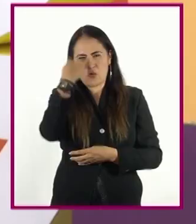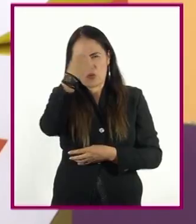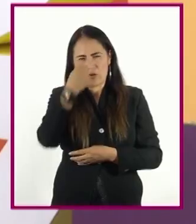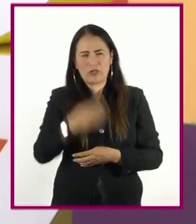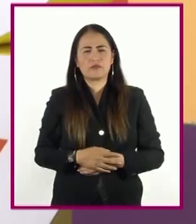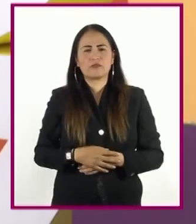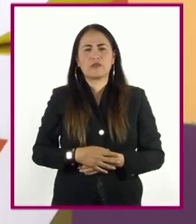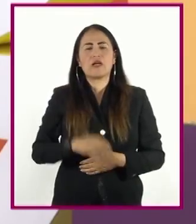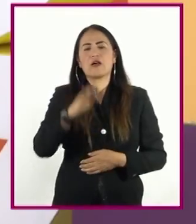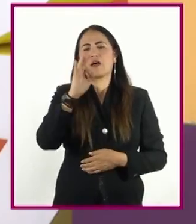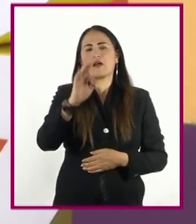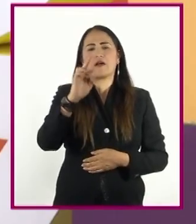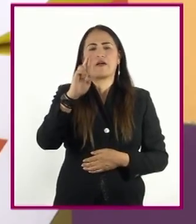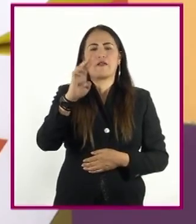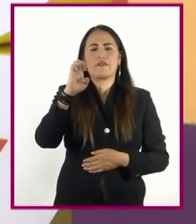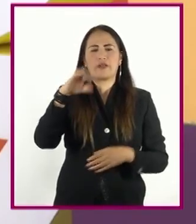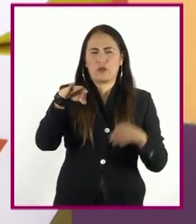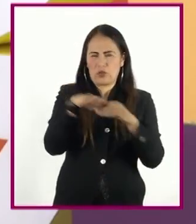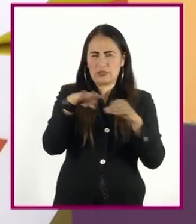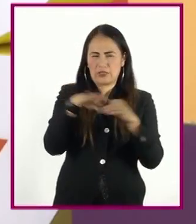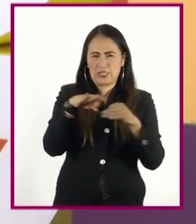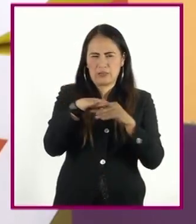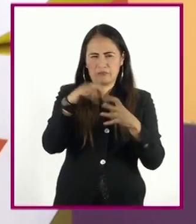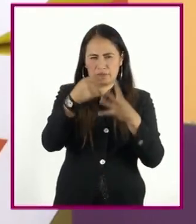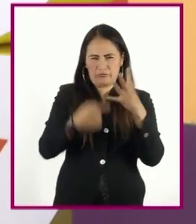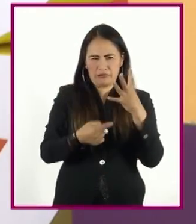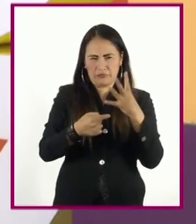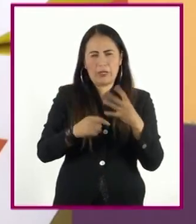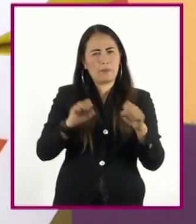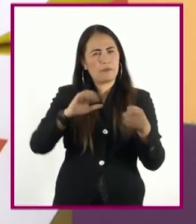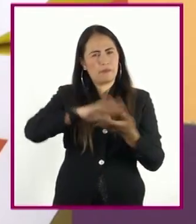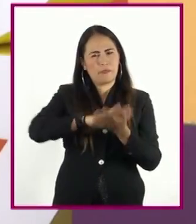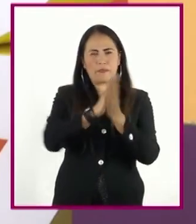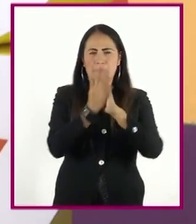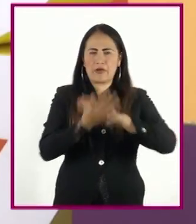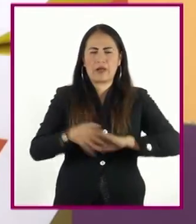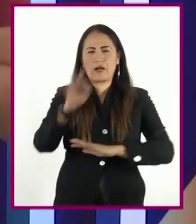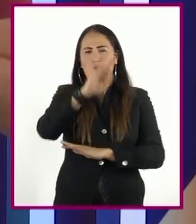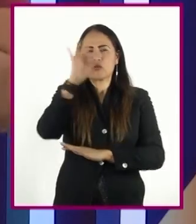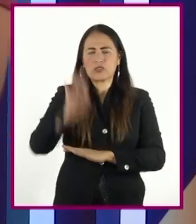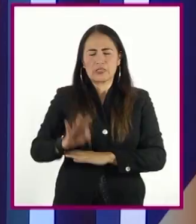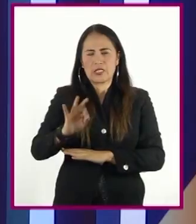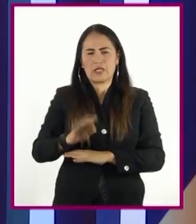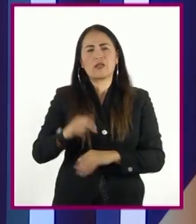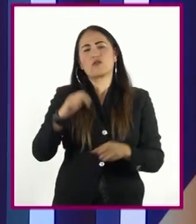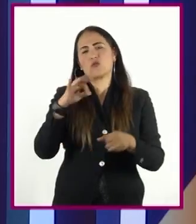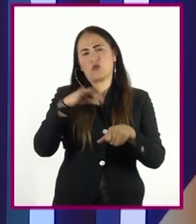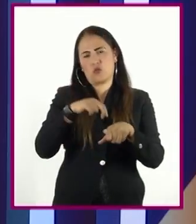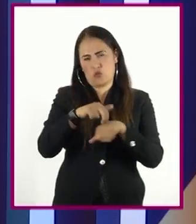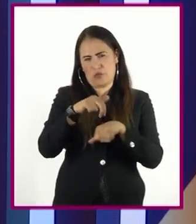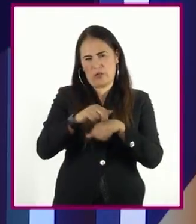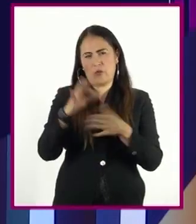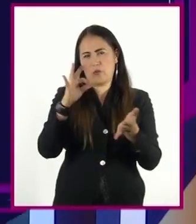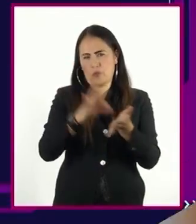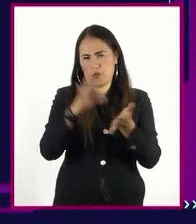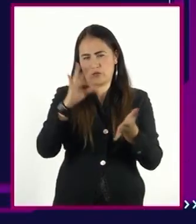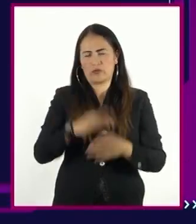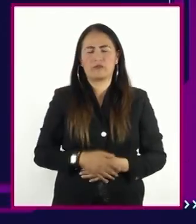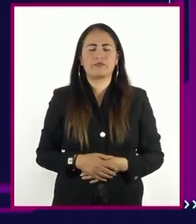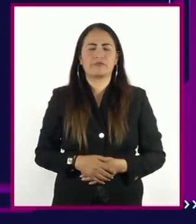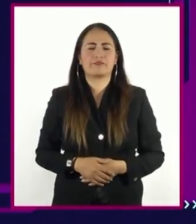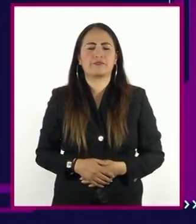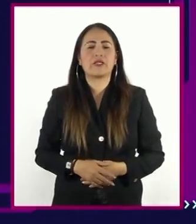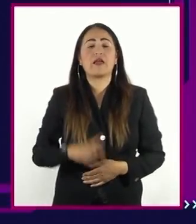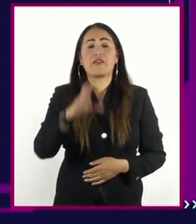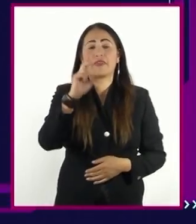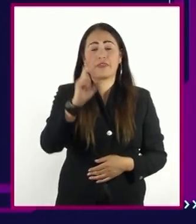la frecuencia relativa también representa al porcentaje como número decimal. Déjeme ayudarle, maestra.